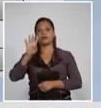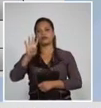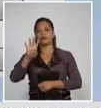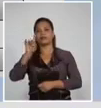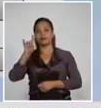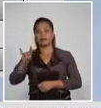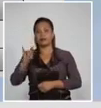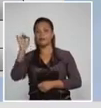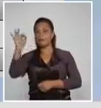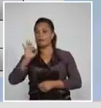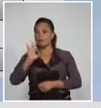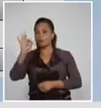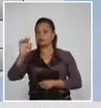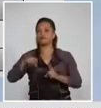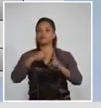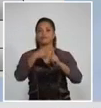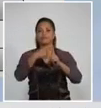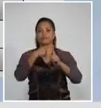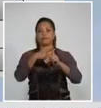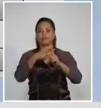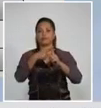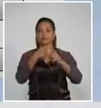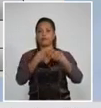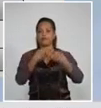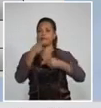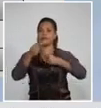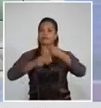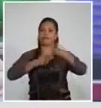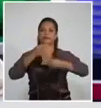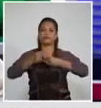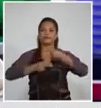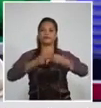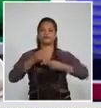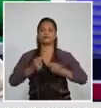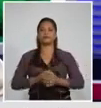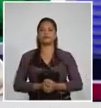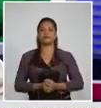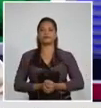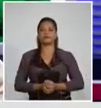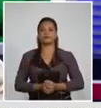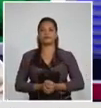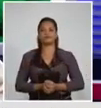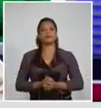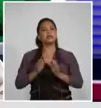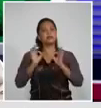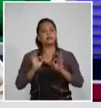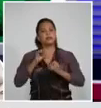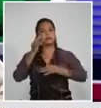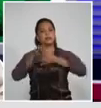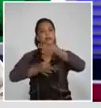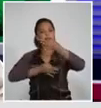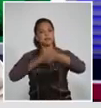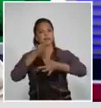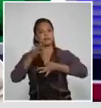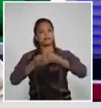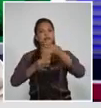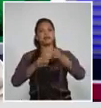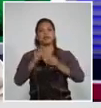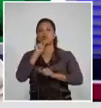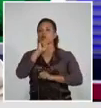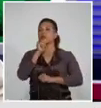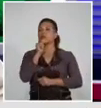de positividad de las muestras analizadas. Como siempre expresamos, ha sido inquietud de la